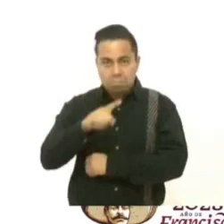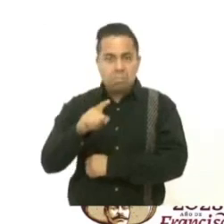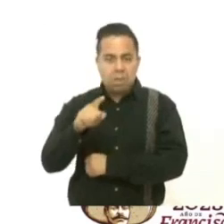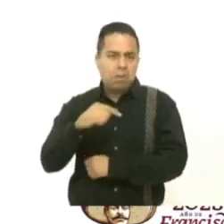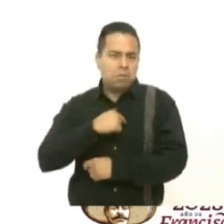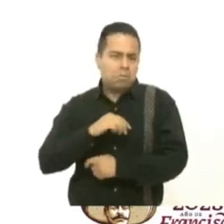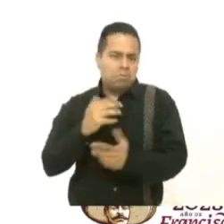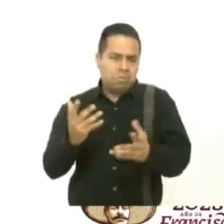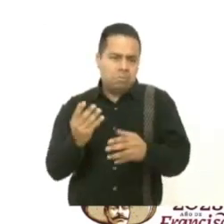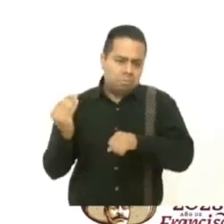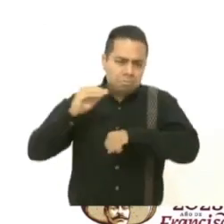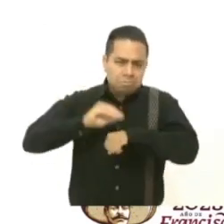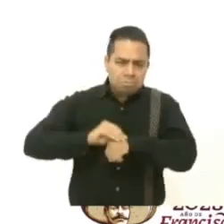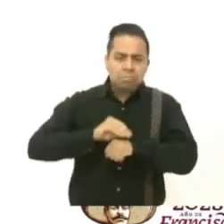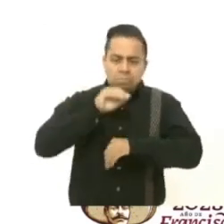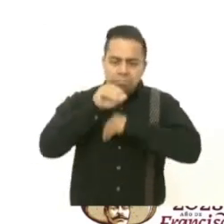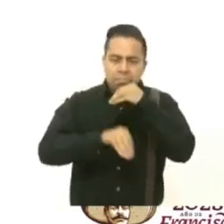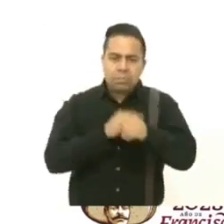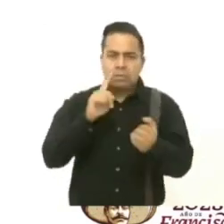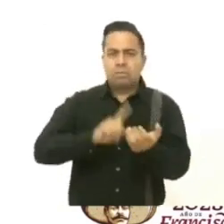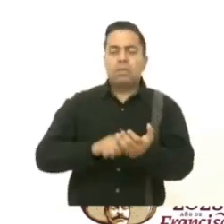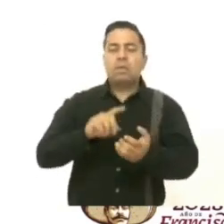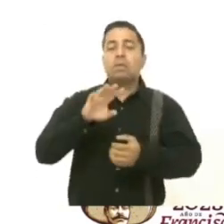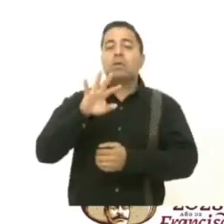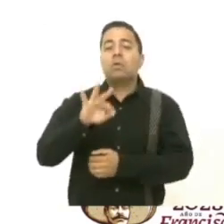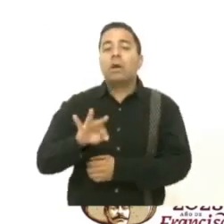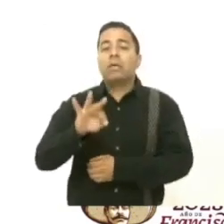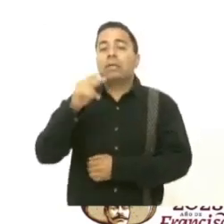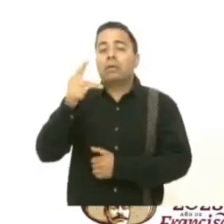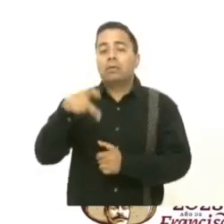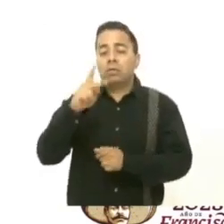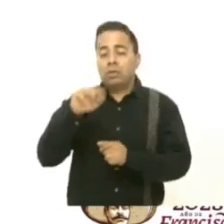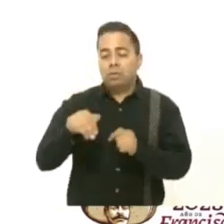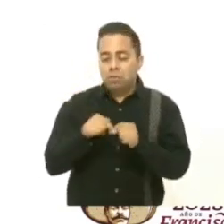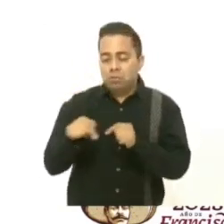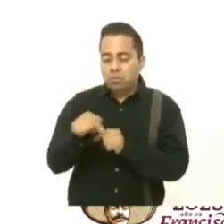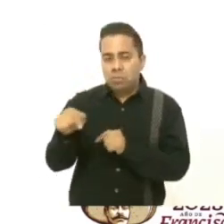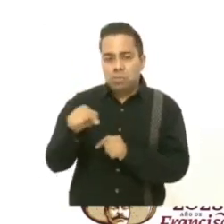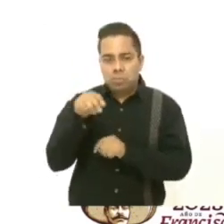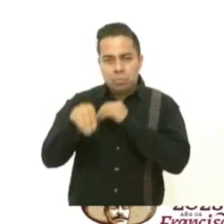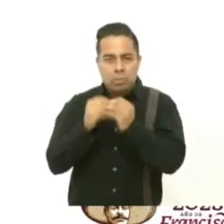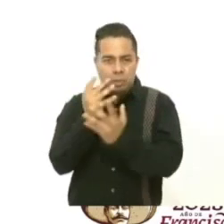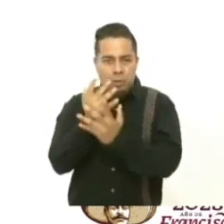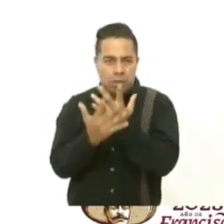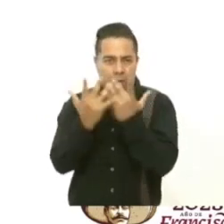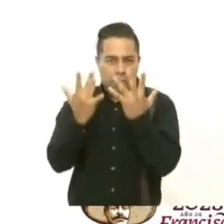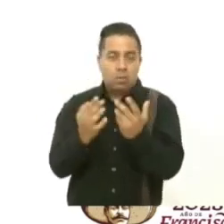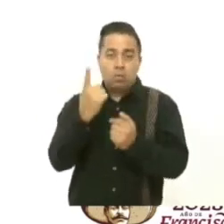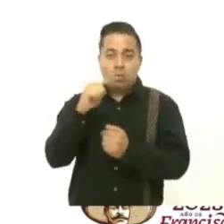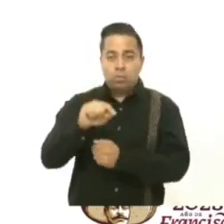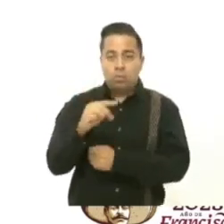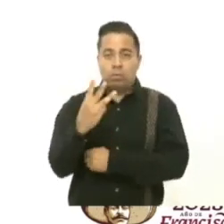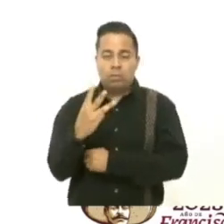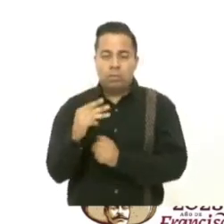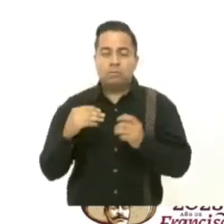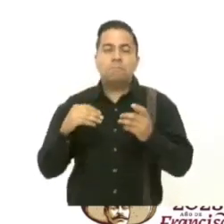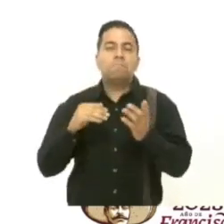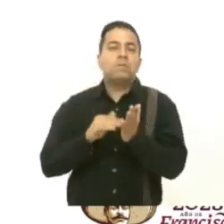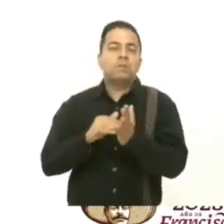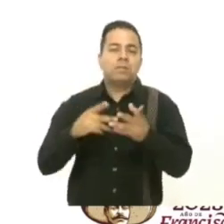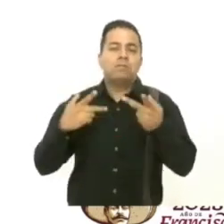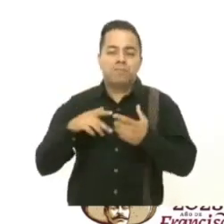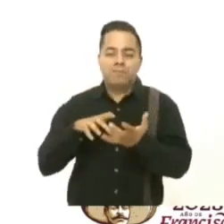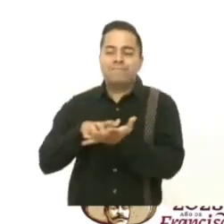generar o construir 1.048 kilómetros de caminos de mano de obra. 1.3 millones de habitantes